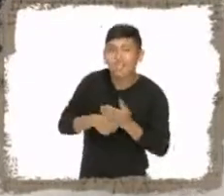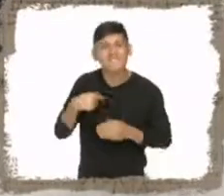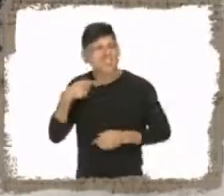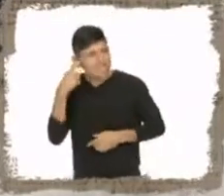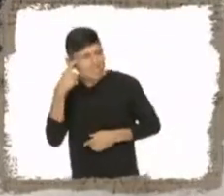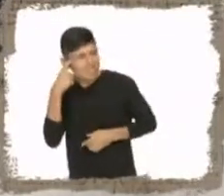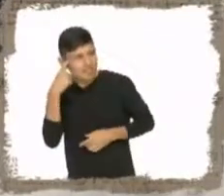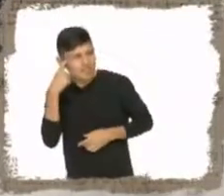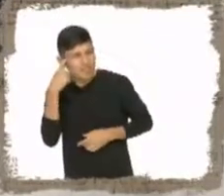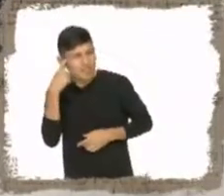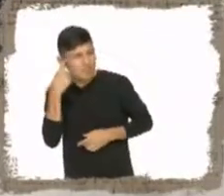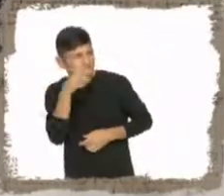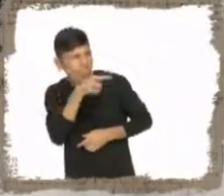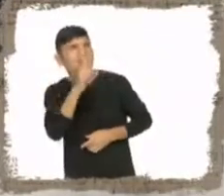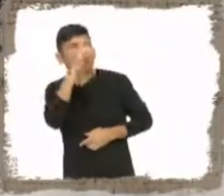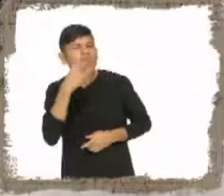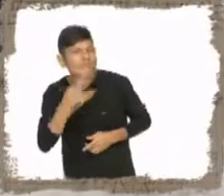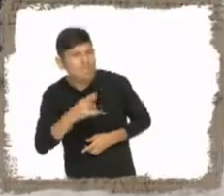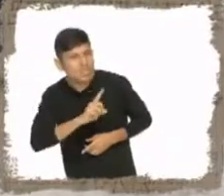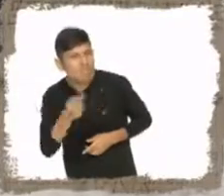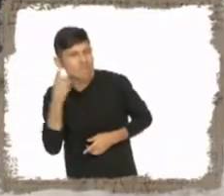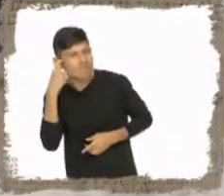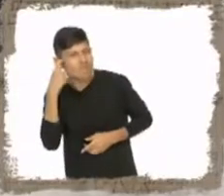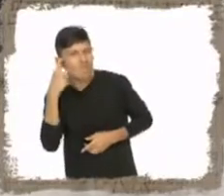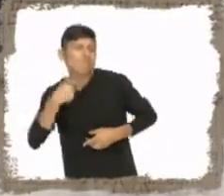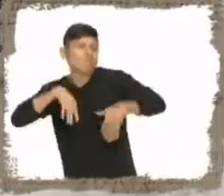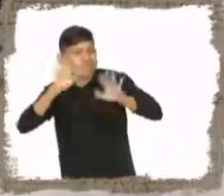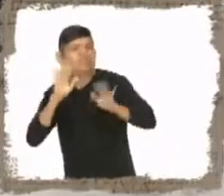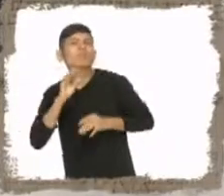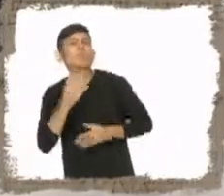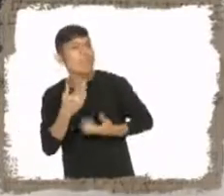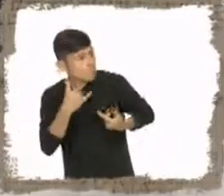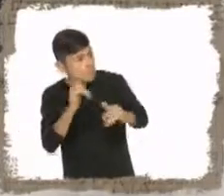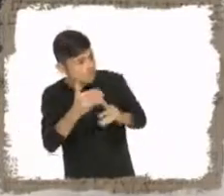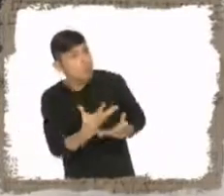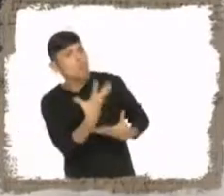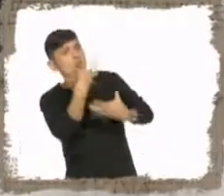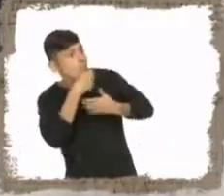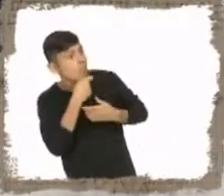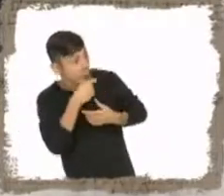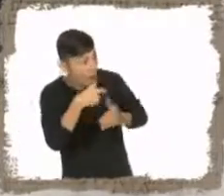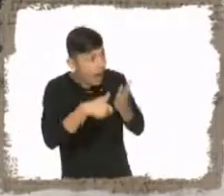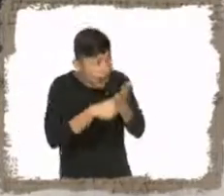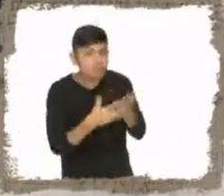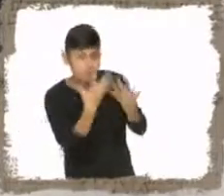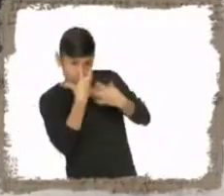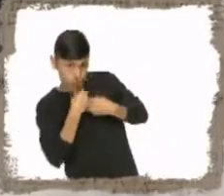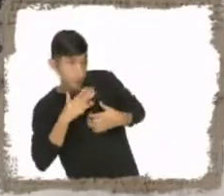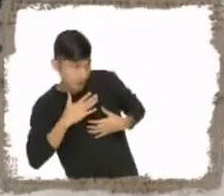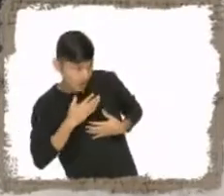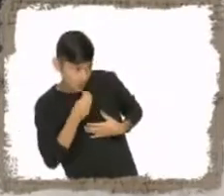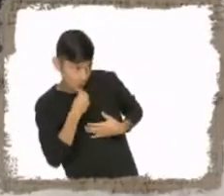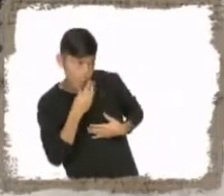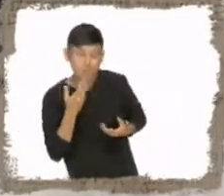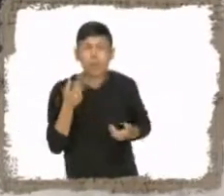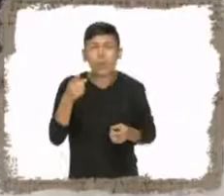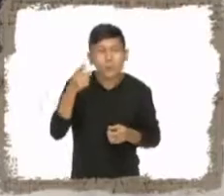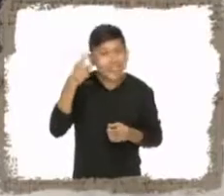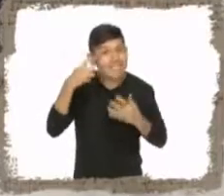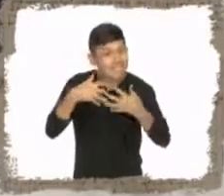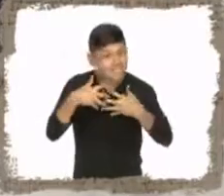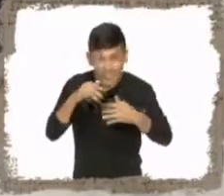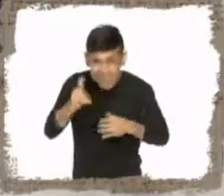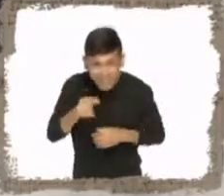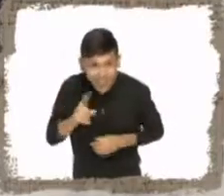el conejo, sin saber que estaba hablando con un dios, no lo pensó ni tres veces. Y le dijo: bueno, si comes carne, puedes comerme a mí. ¿Ustedes